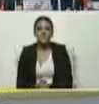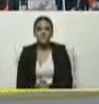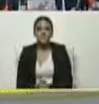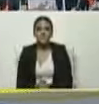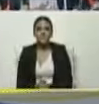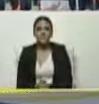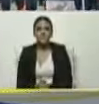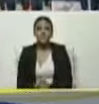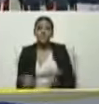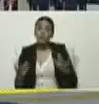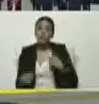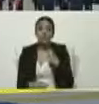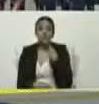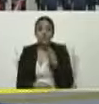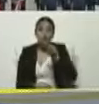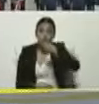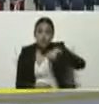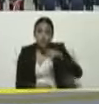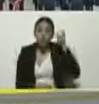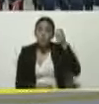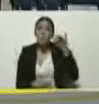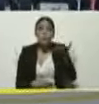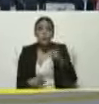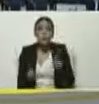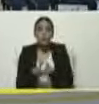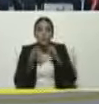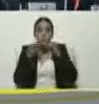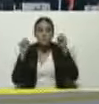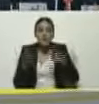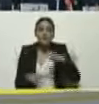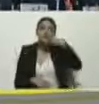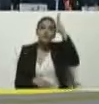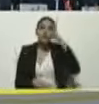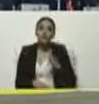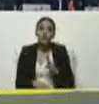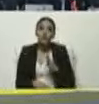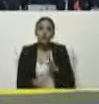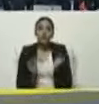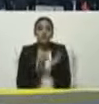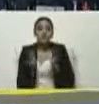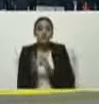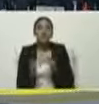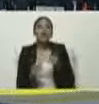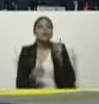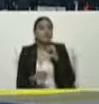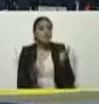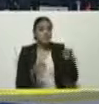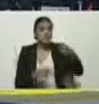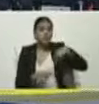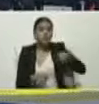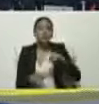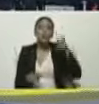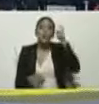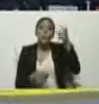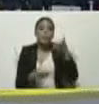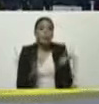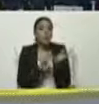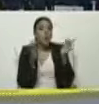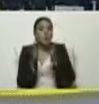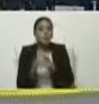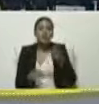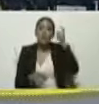Cuando digo nosotros, es el pueblo bendito de Dios. Es el pueblo de Cristo Redentor. Es el pueblo de Bolívar y de